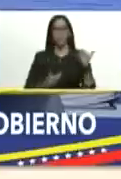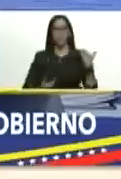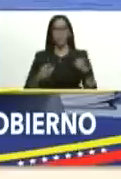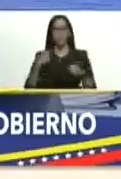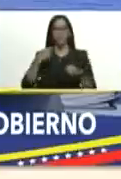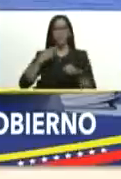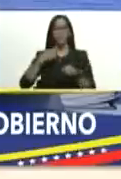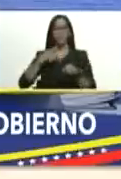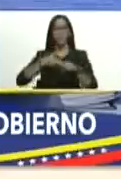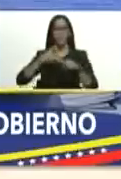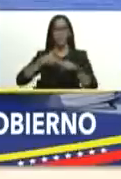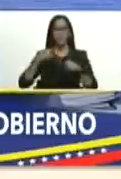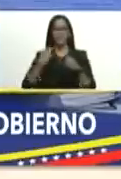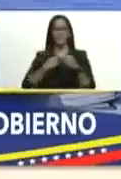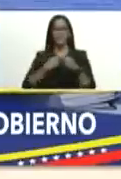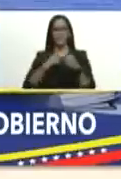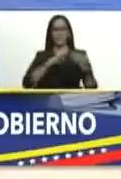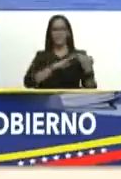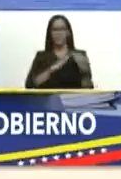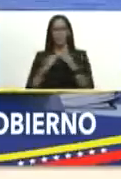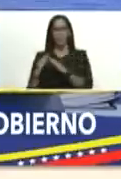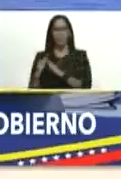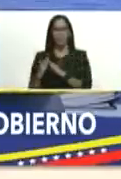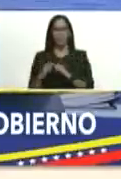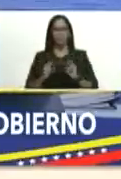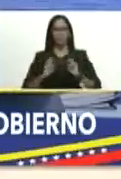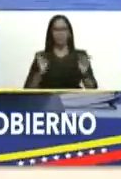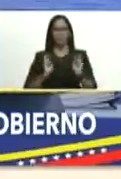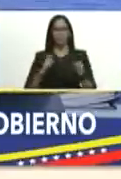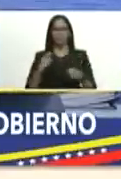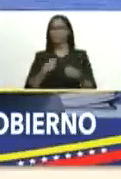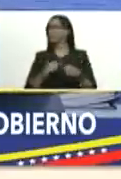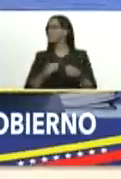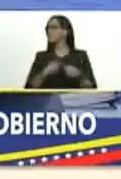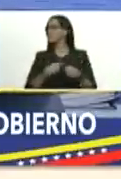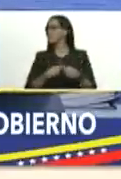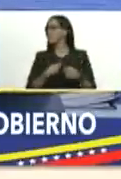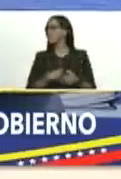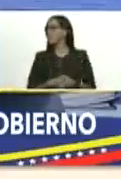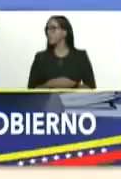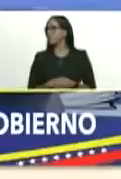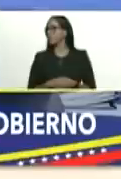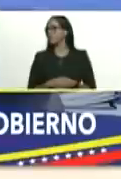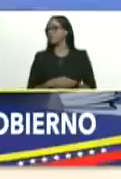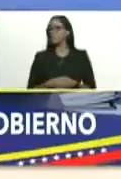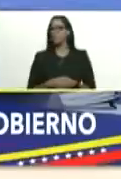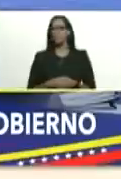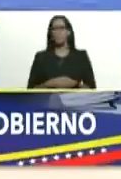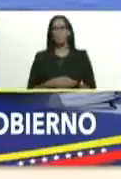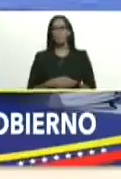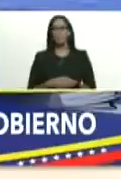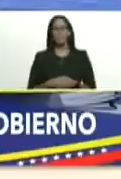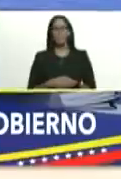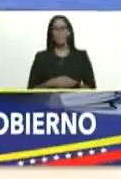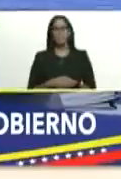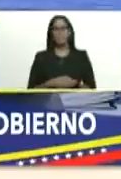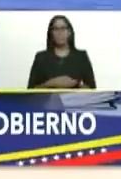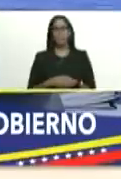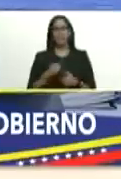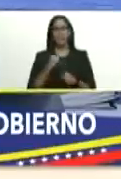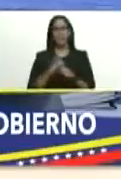Gas Comunal. El tema del gas, que hay que seguir trillando, trabajando,